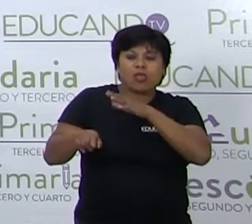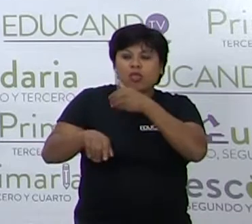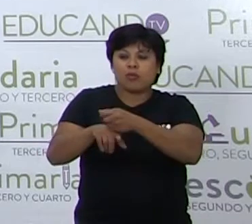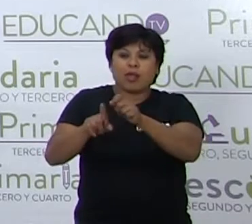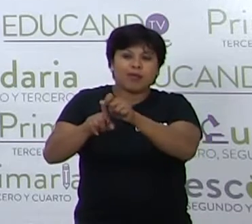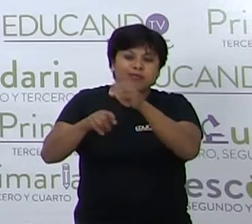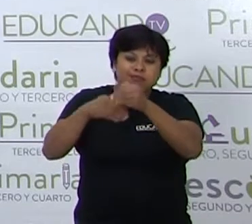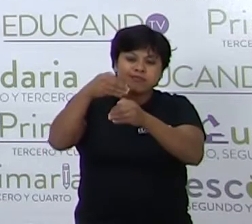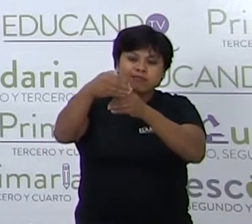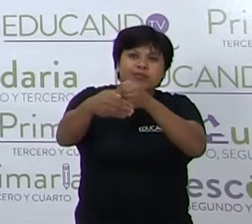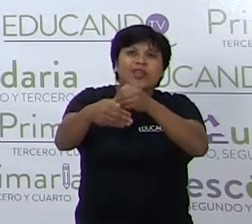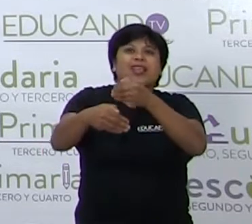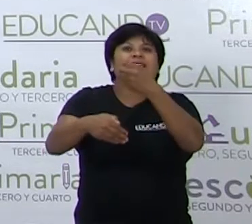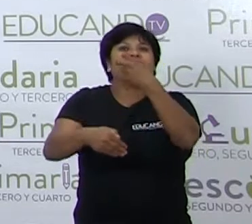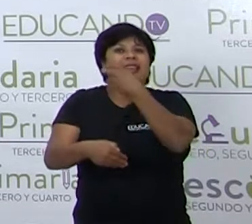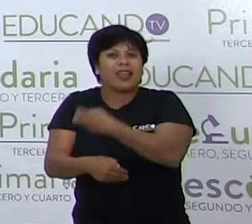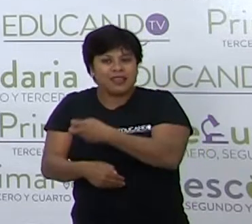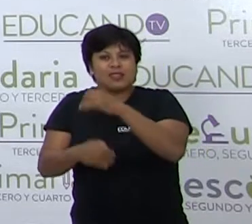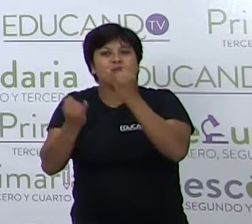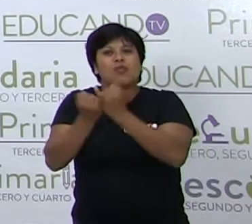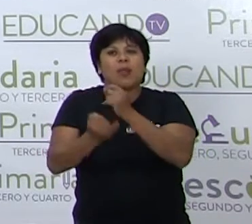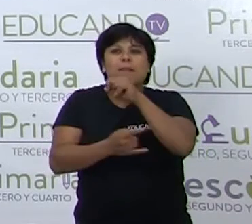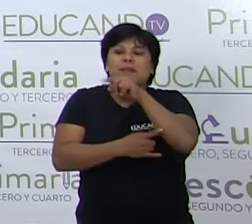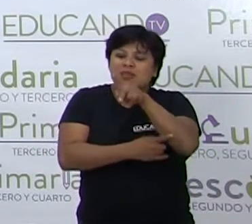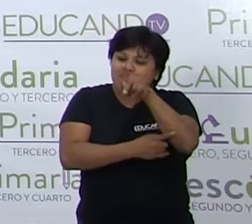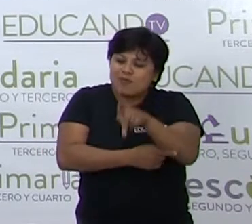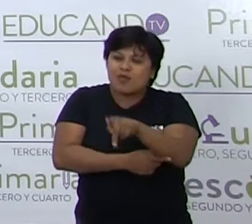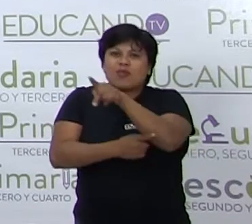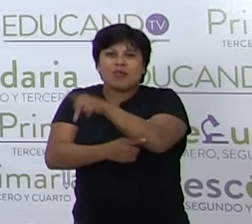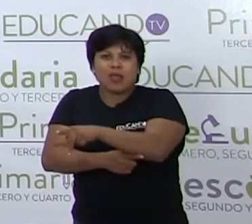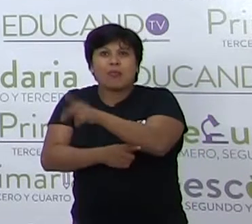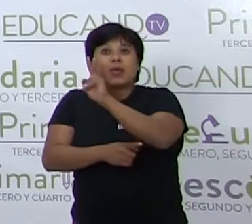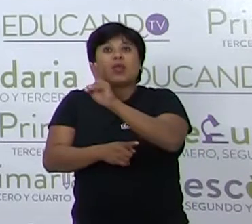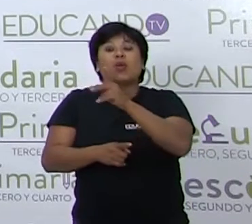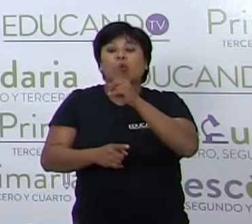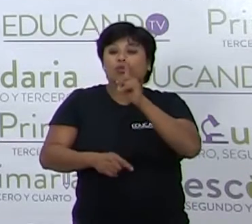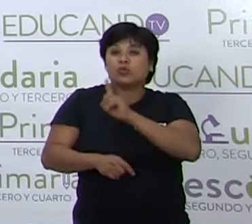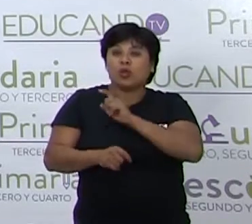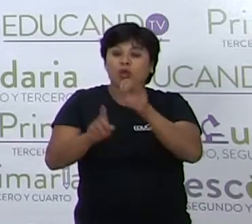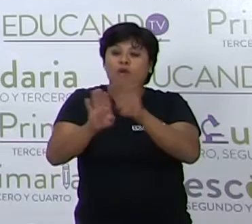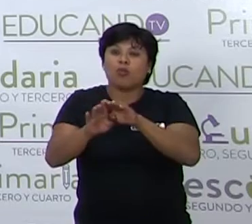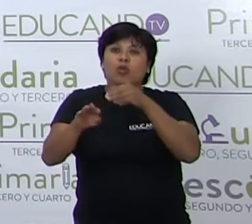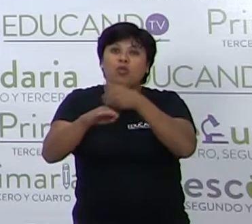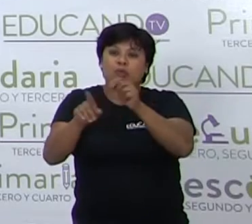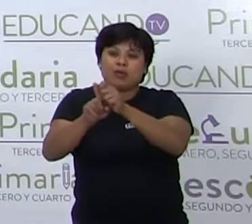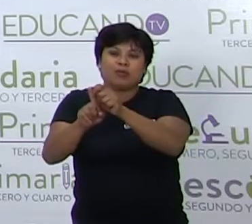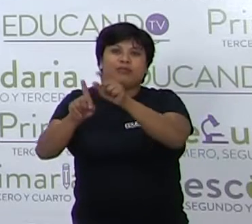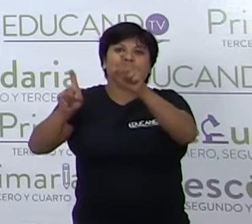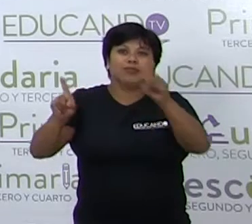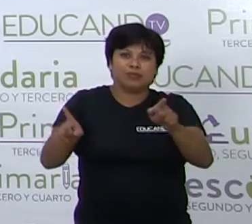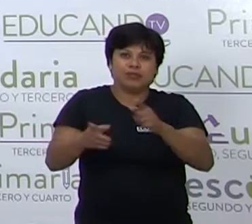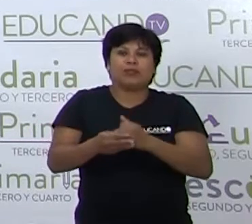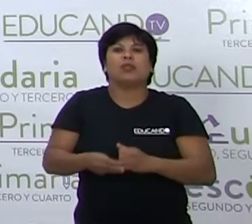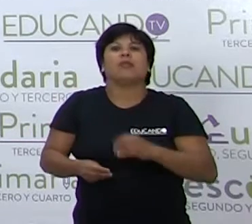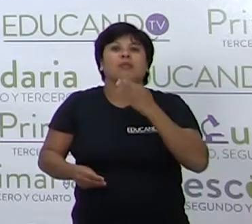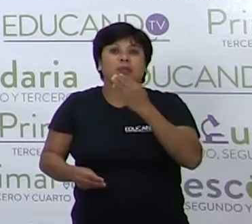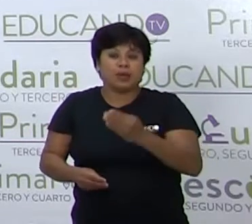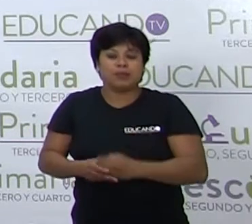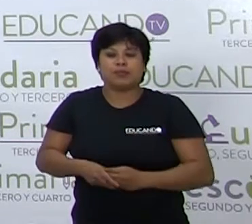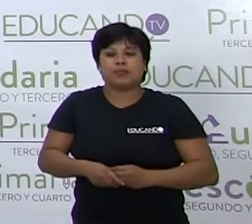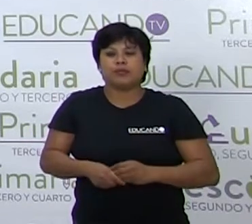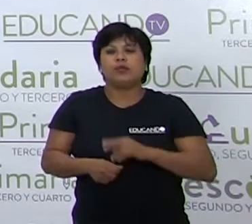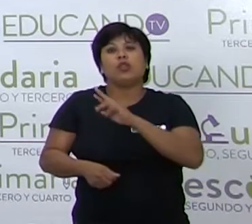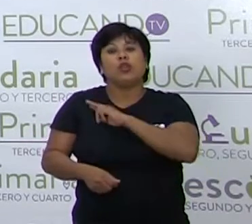constante? Pues aquí lo estamos aplicando, ¿verdad? Pero ya ubicándolos en una recta numérica. Muy bien,